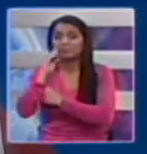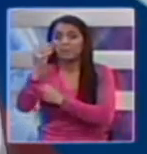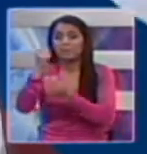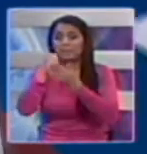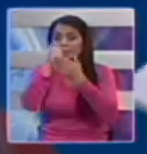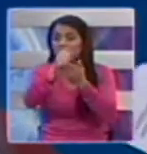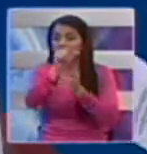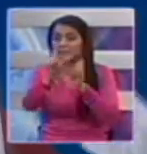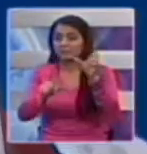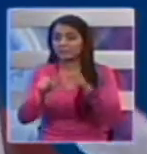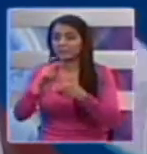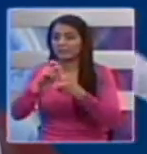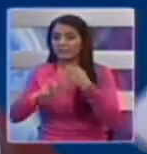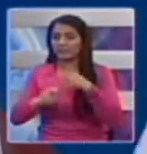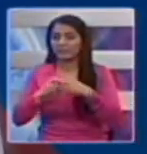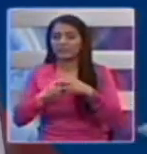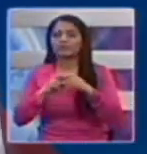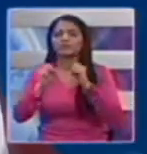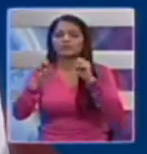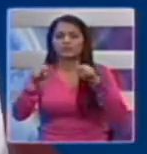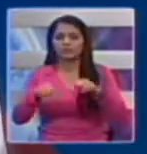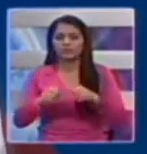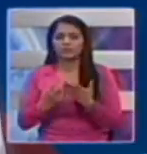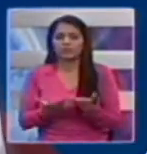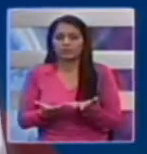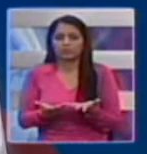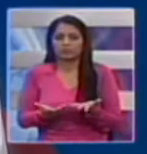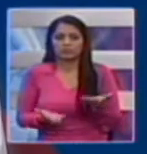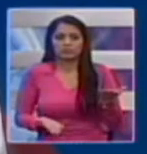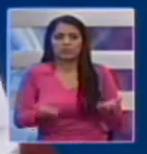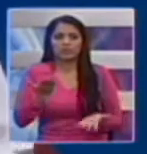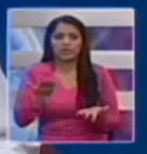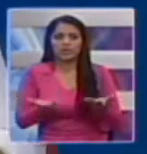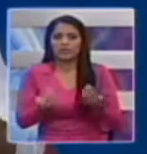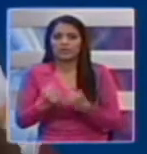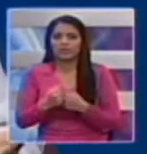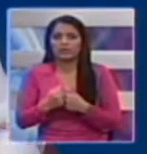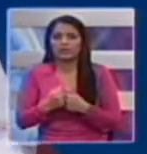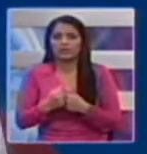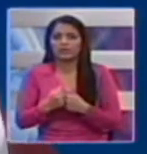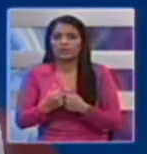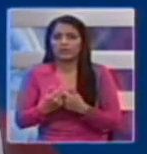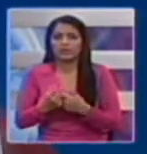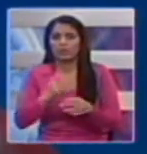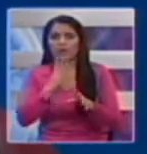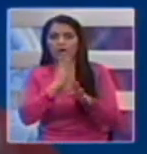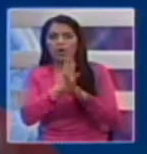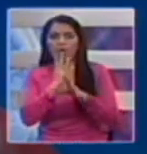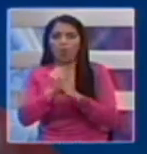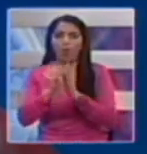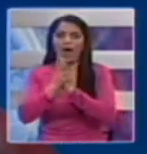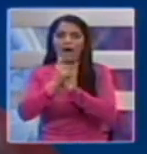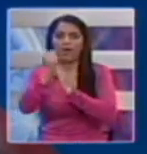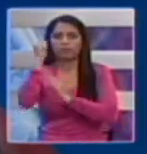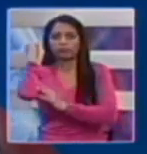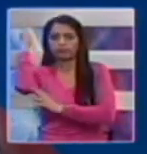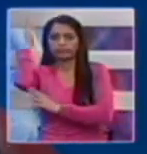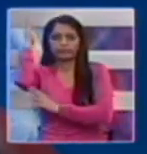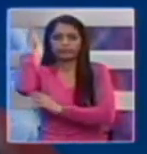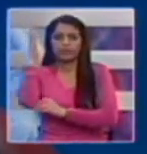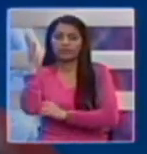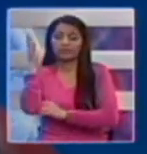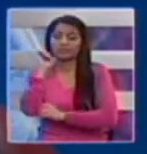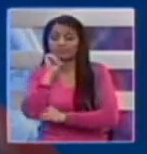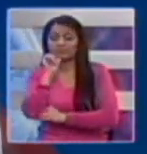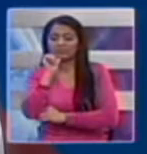los problemas del país. Tal vez no es el candidato con una mejor oratoria, pero sí el candidato que